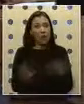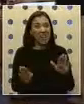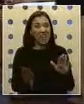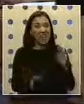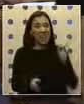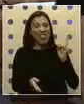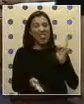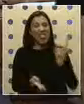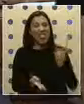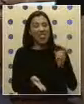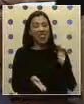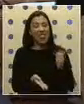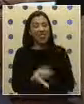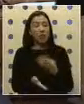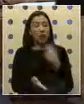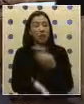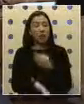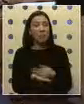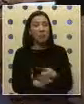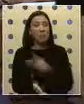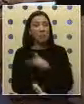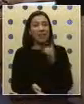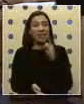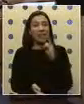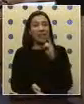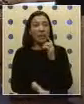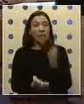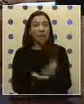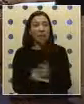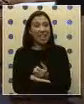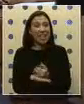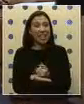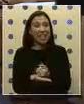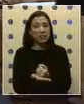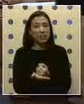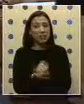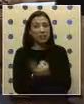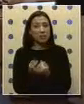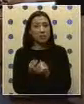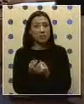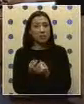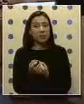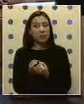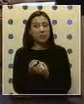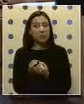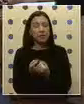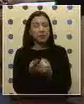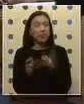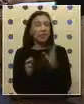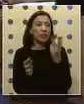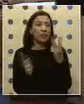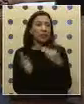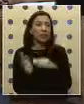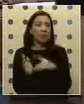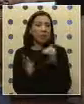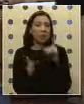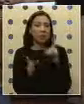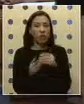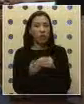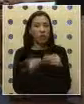dictadura éramos 14 millones de chilenos y teníamos un per cápita al día de hoy de alrededor de